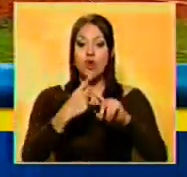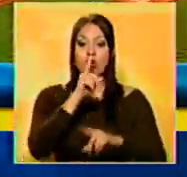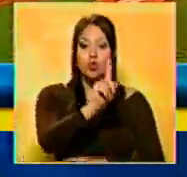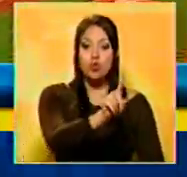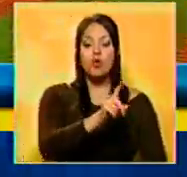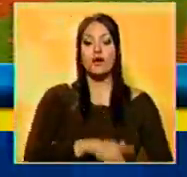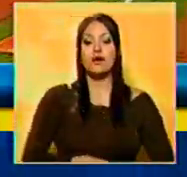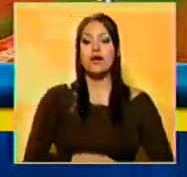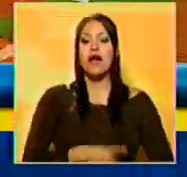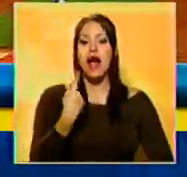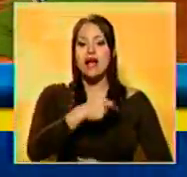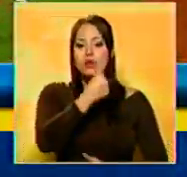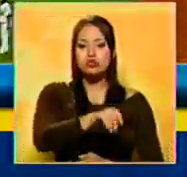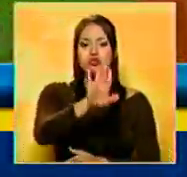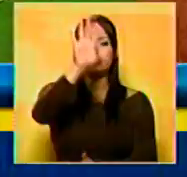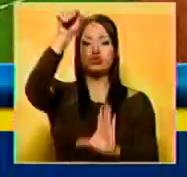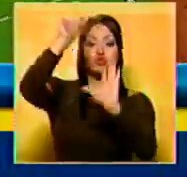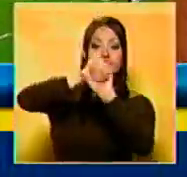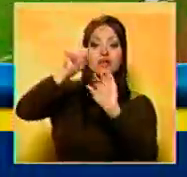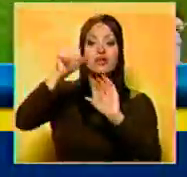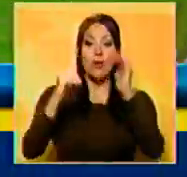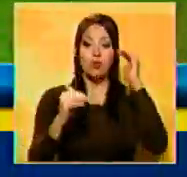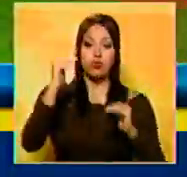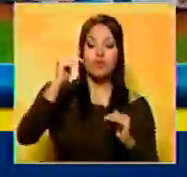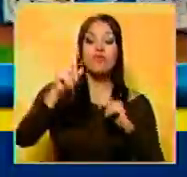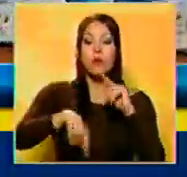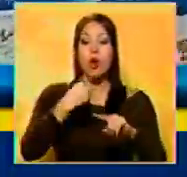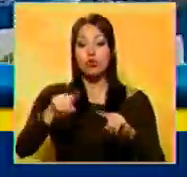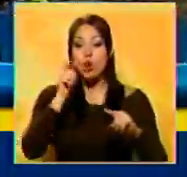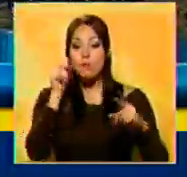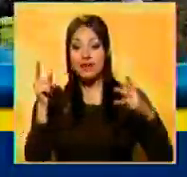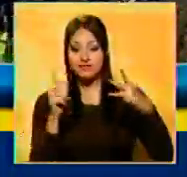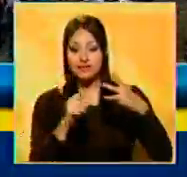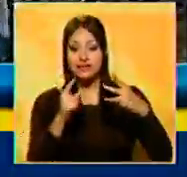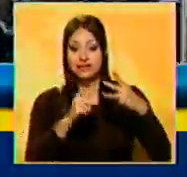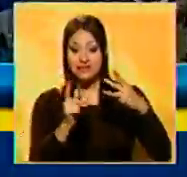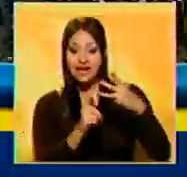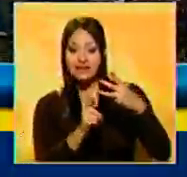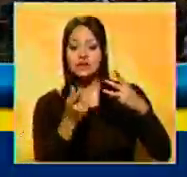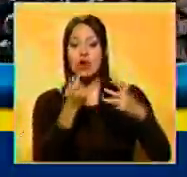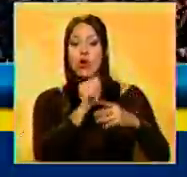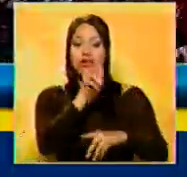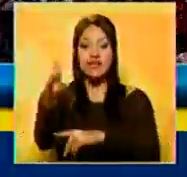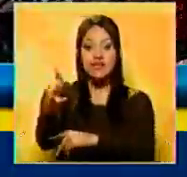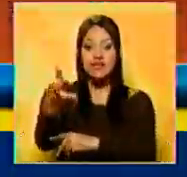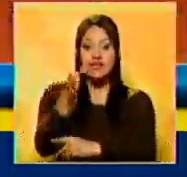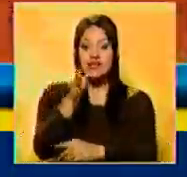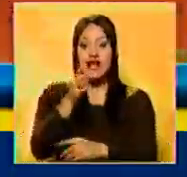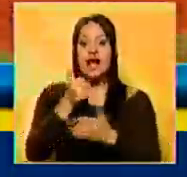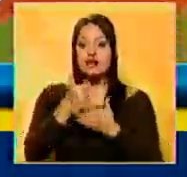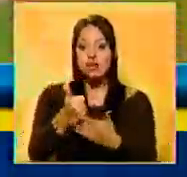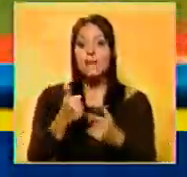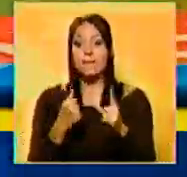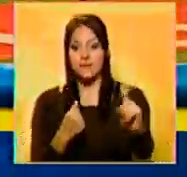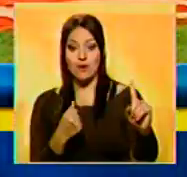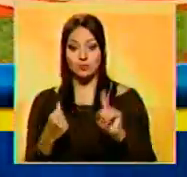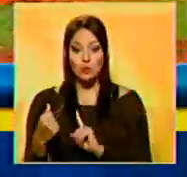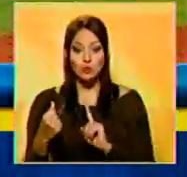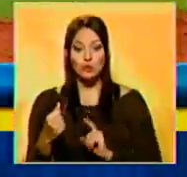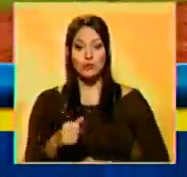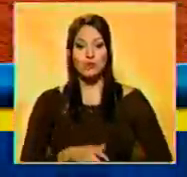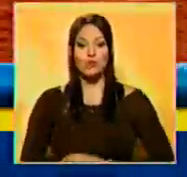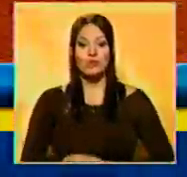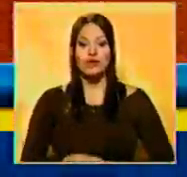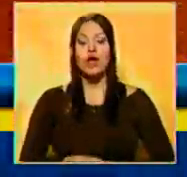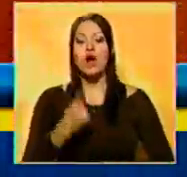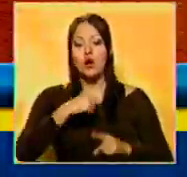el levado de sacrificio de Jesús Guzmán luego Franklin Gutiérrez ligó hit al centro para remolcar Abreu con su primera rayita de la temporada